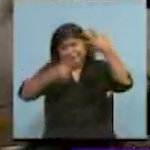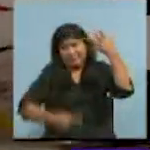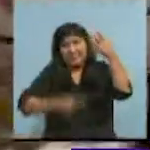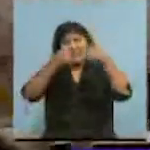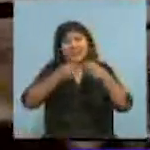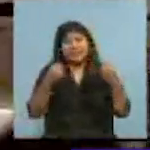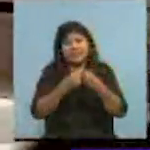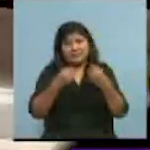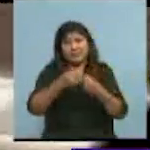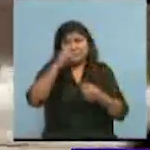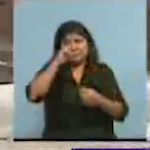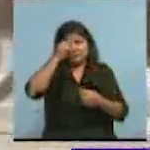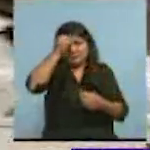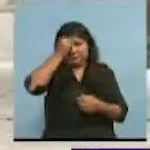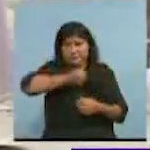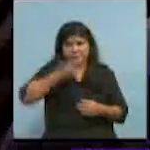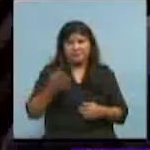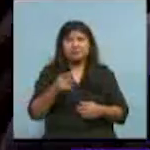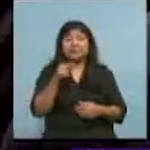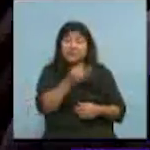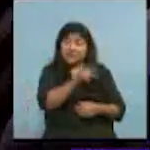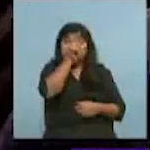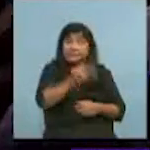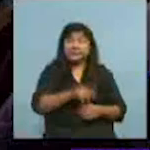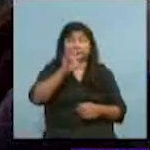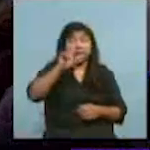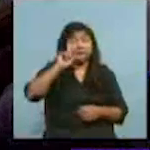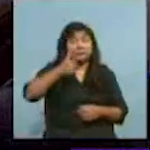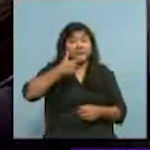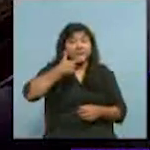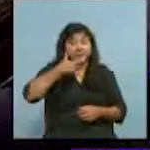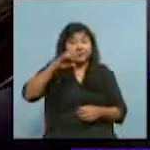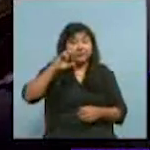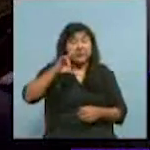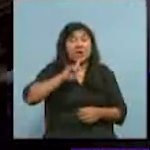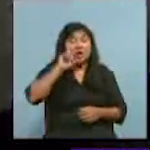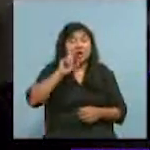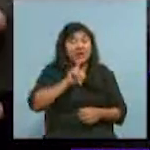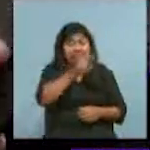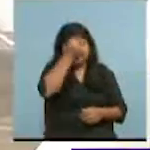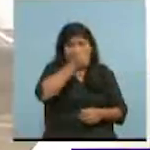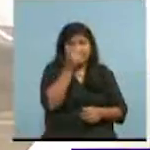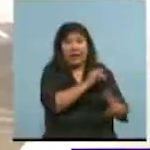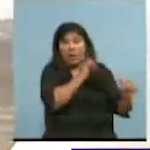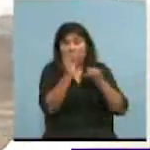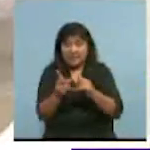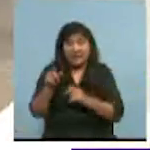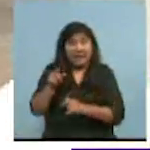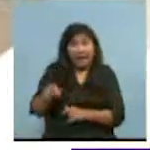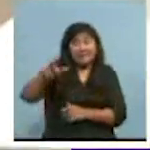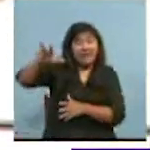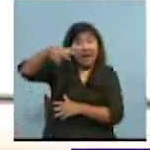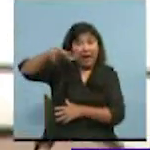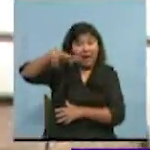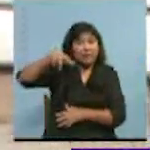también es, como ha dicho Luis Piotti, una gran herramienta de trabajo que necesitamos y que bueno está disponible